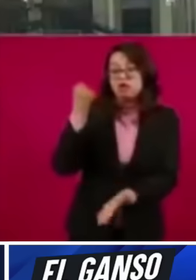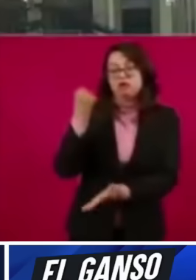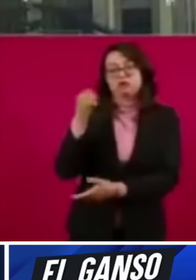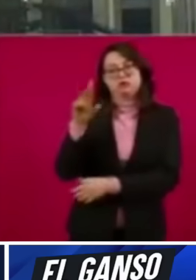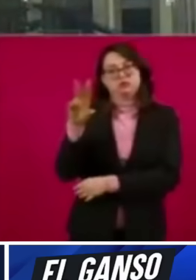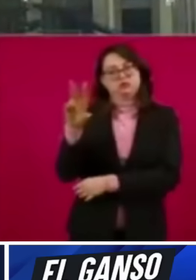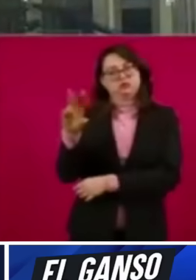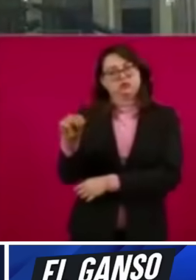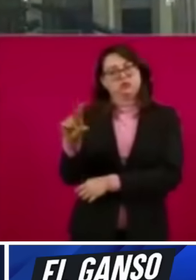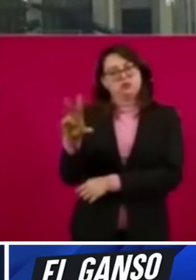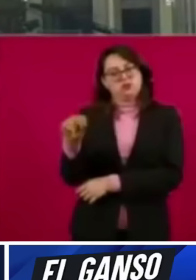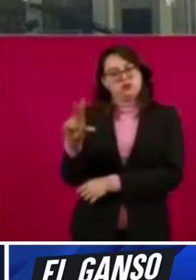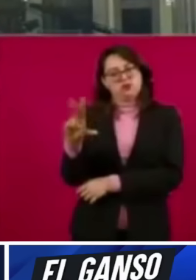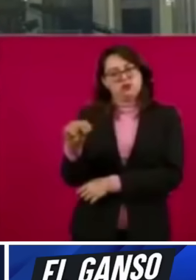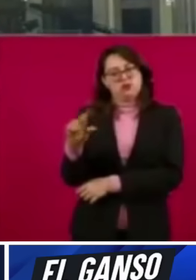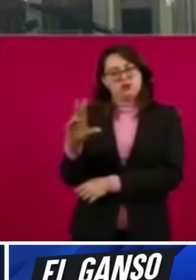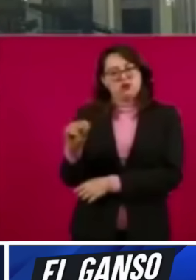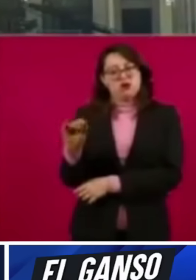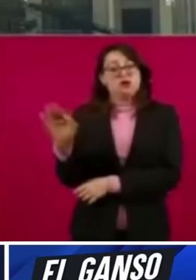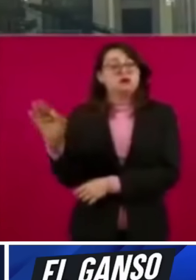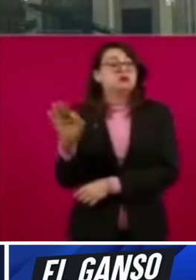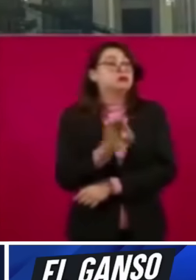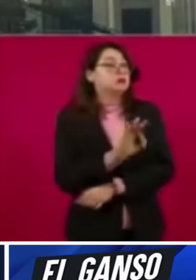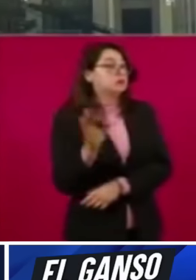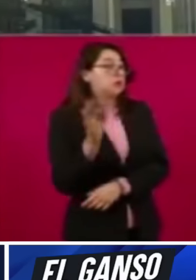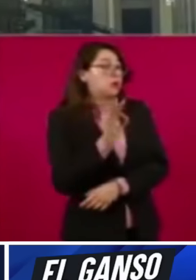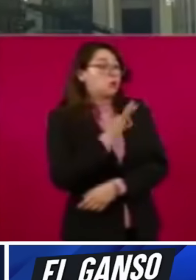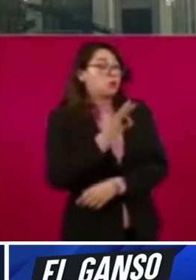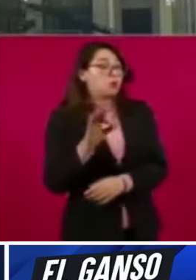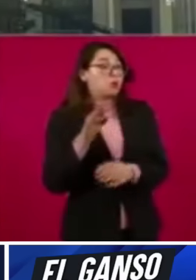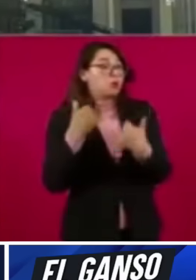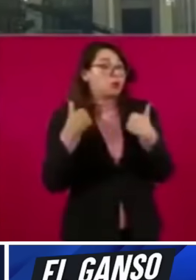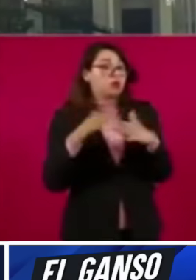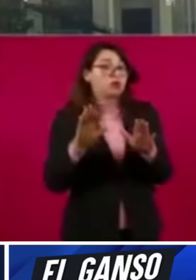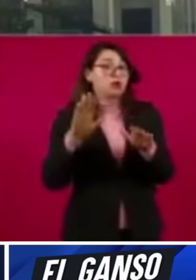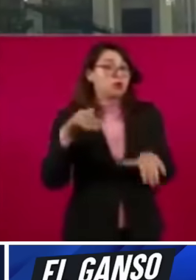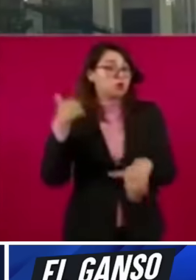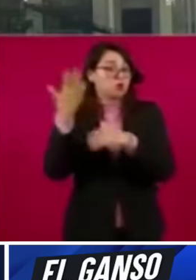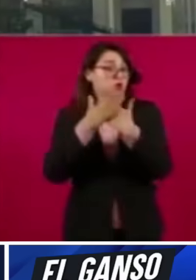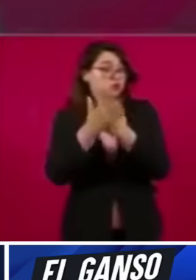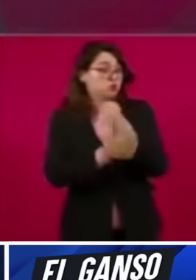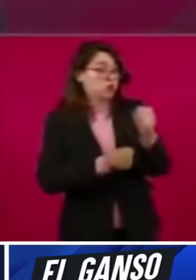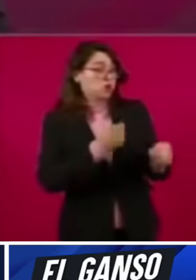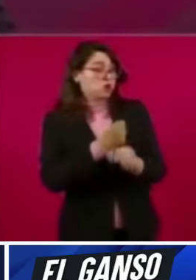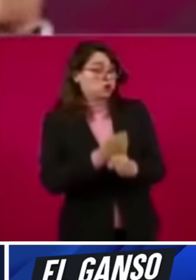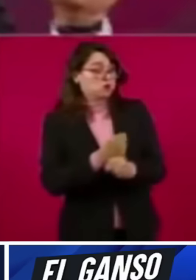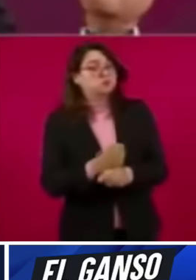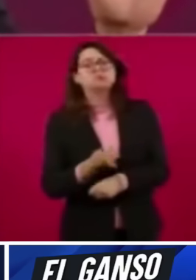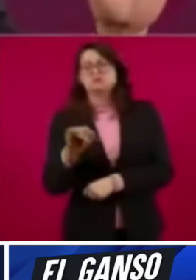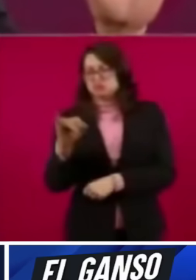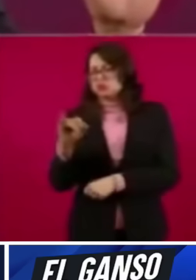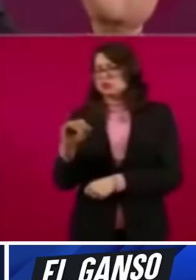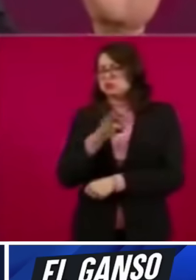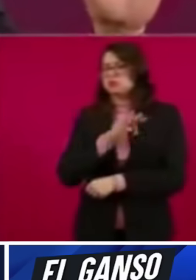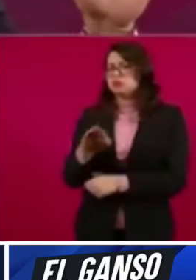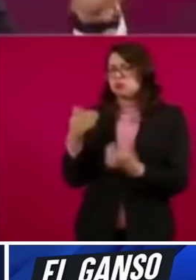de sesiones, en este periodo legislativo, hasta diciembre, pues, si no... Puede ser en el próximo, sin